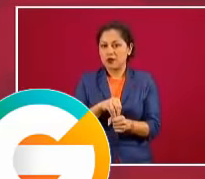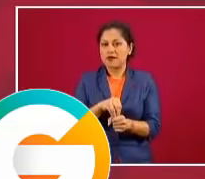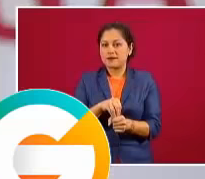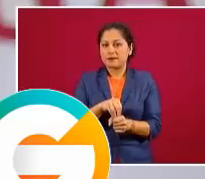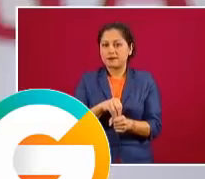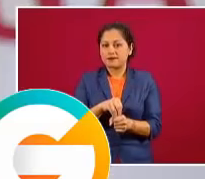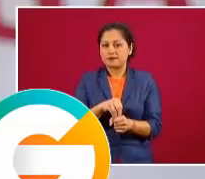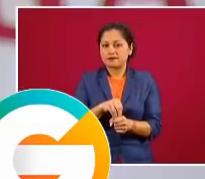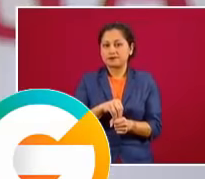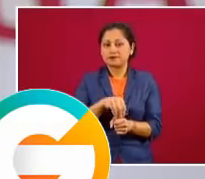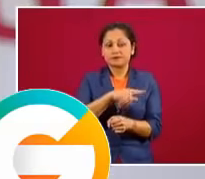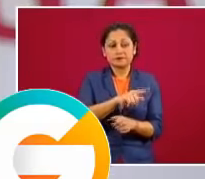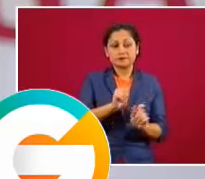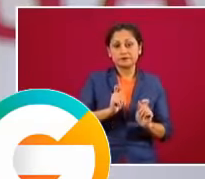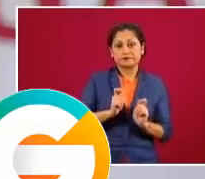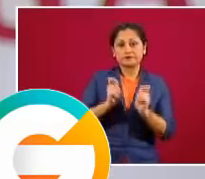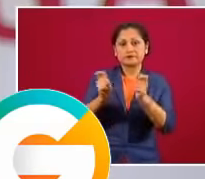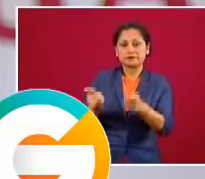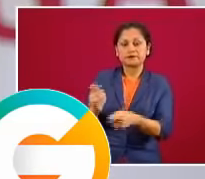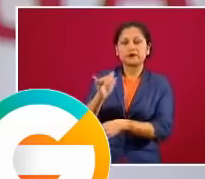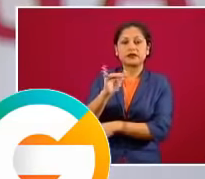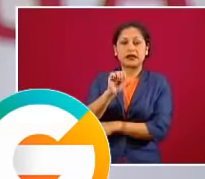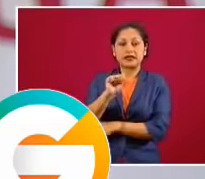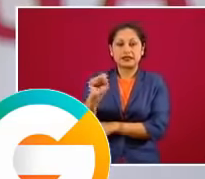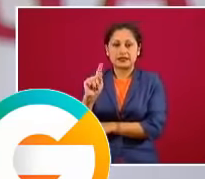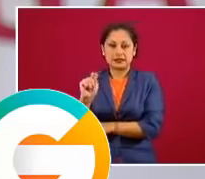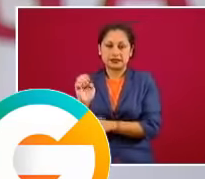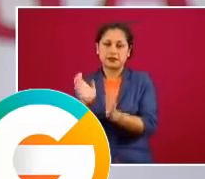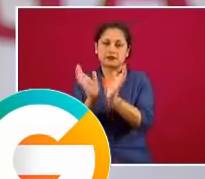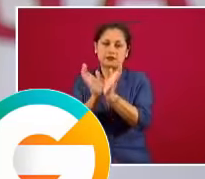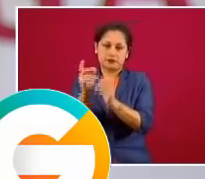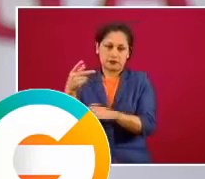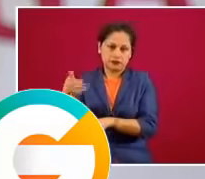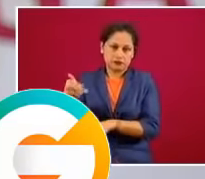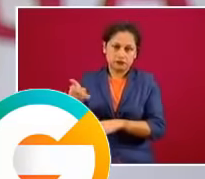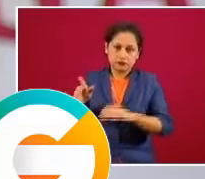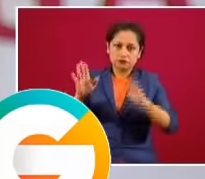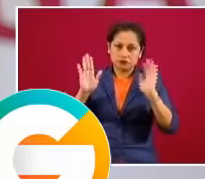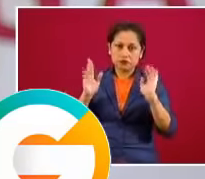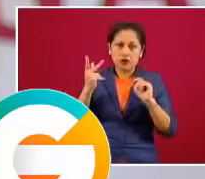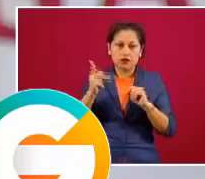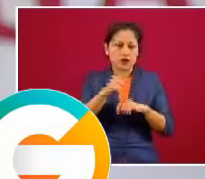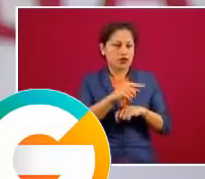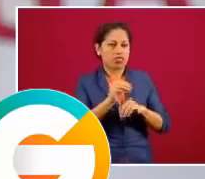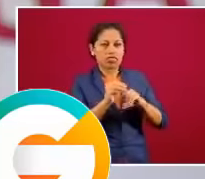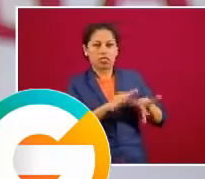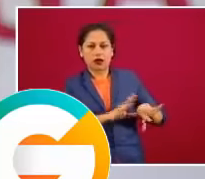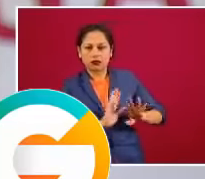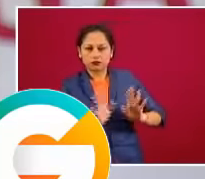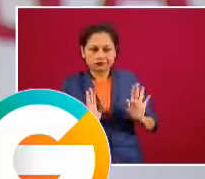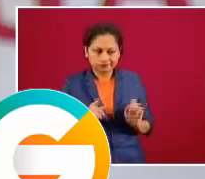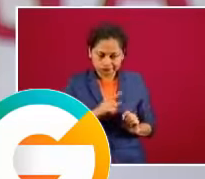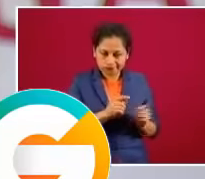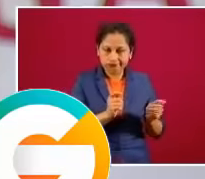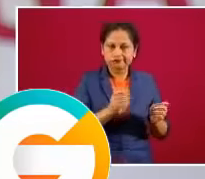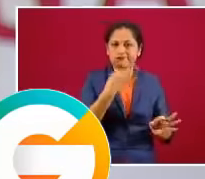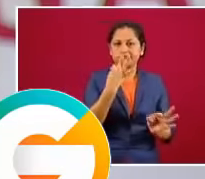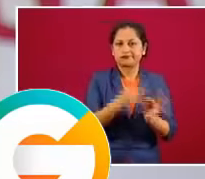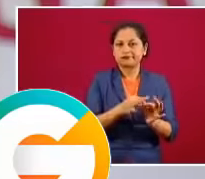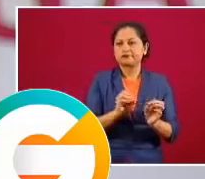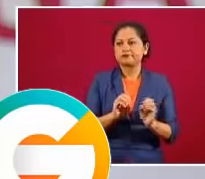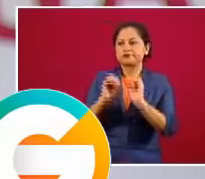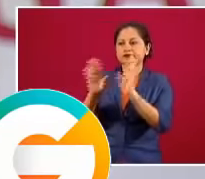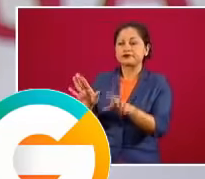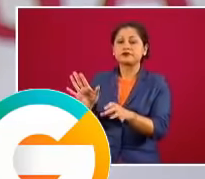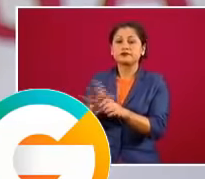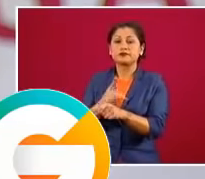nuevo al ISSSTE, pero ya en una situación distinta, porque llevaba años de